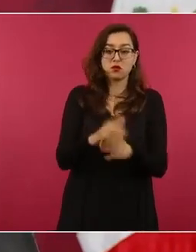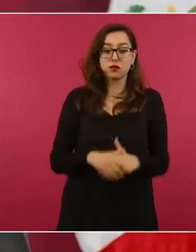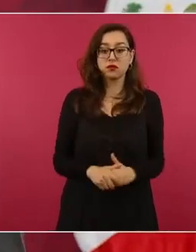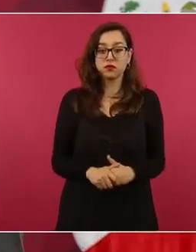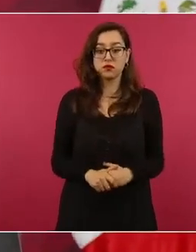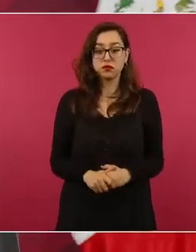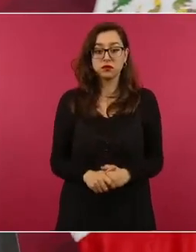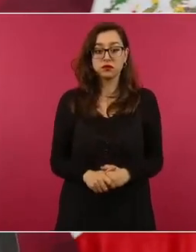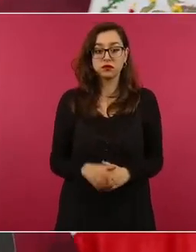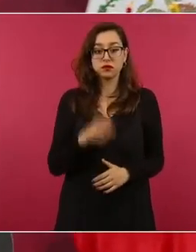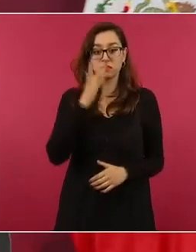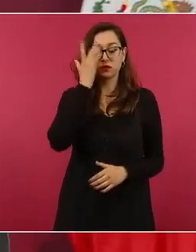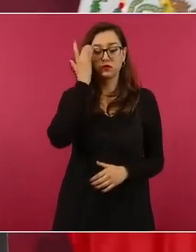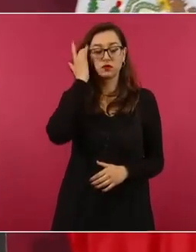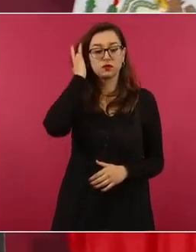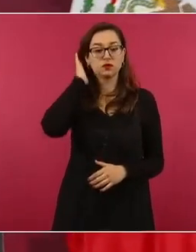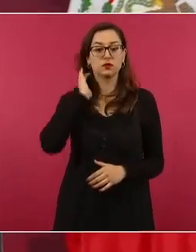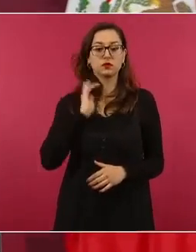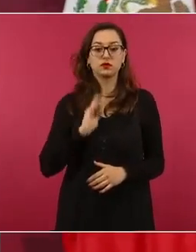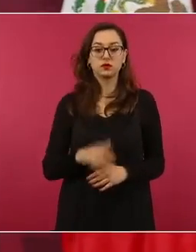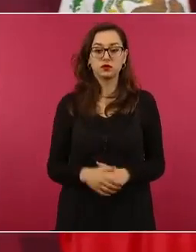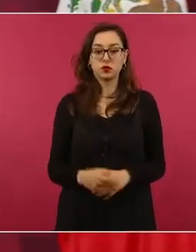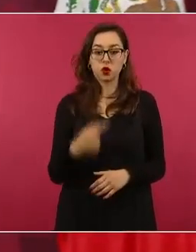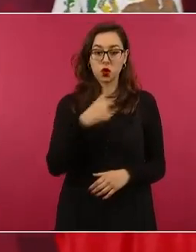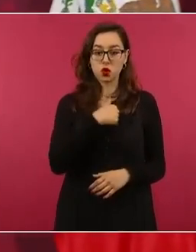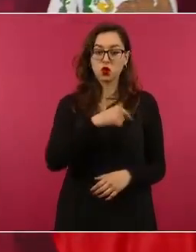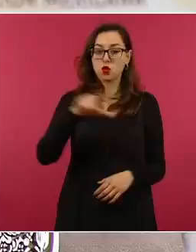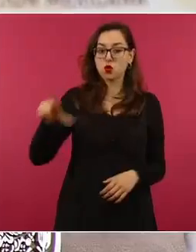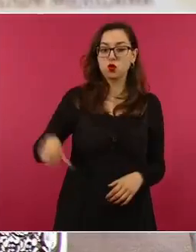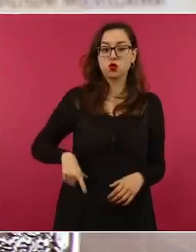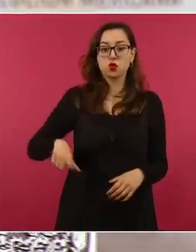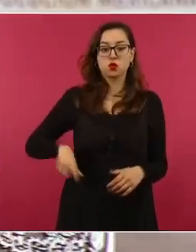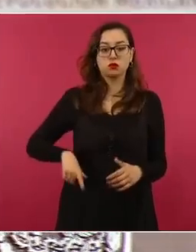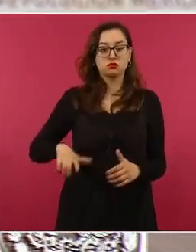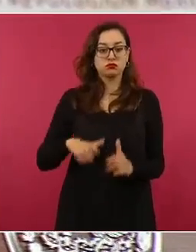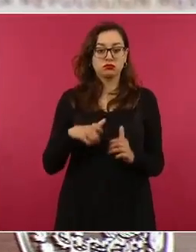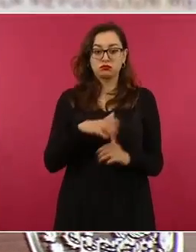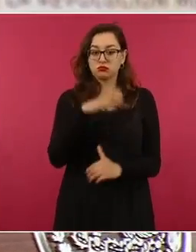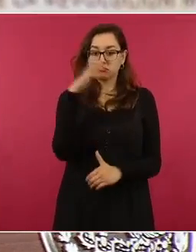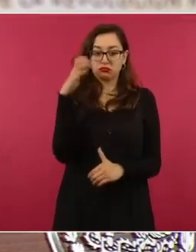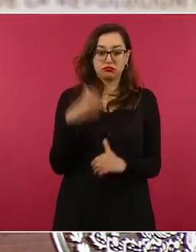Yo voy a terminar el gobierno y